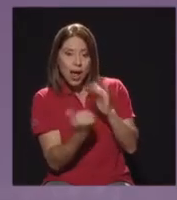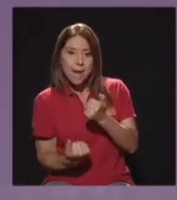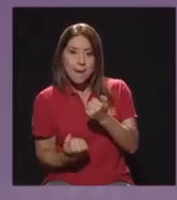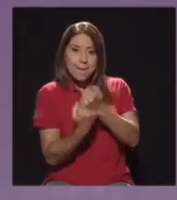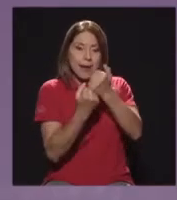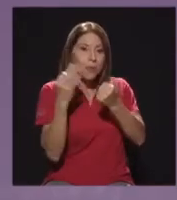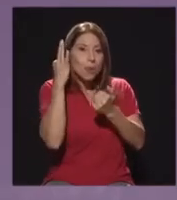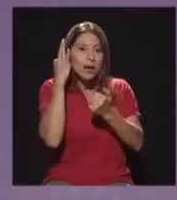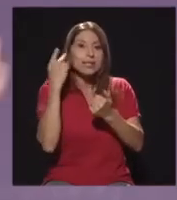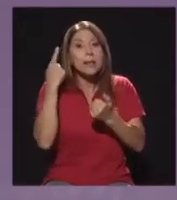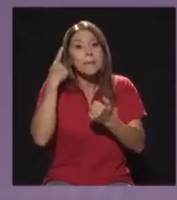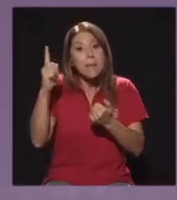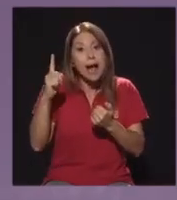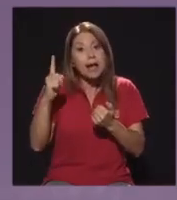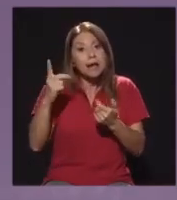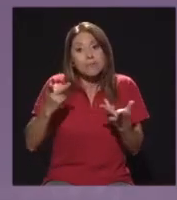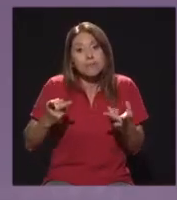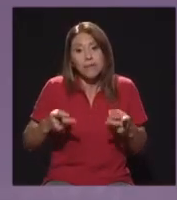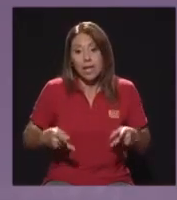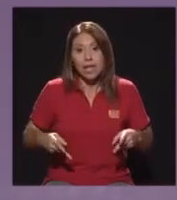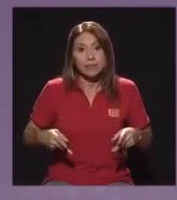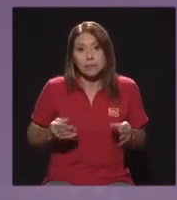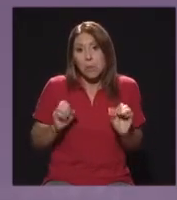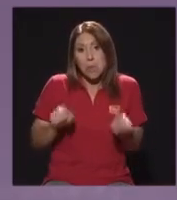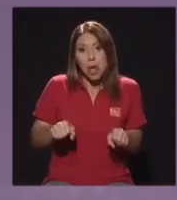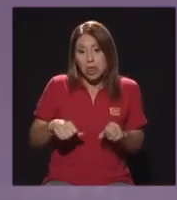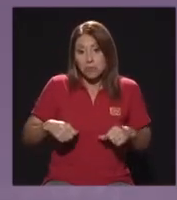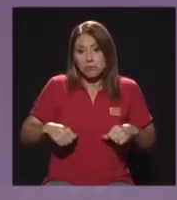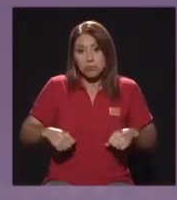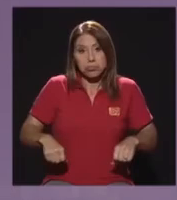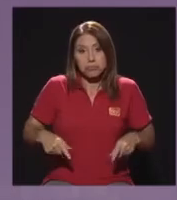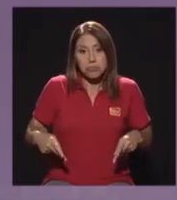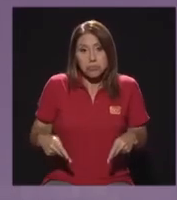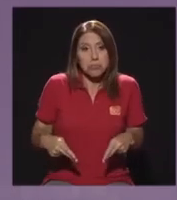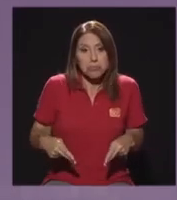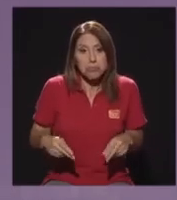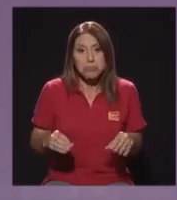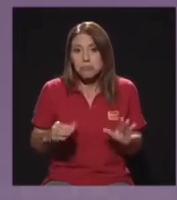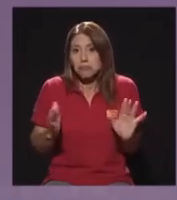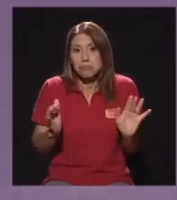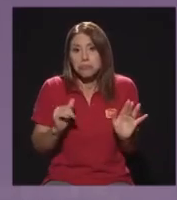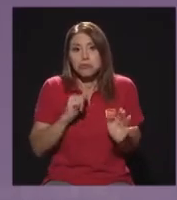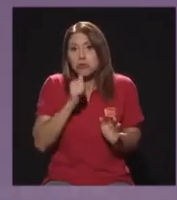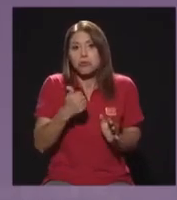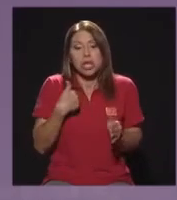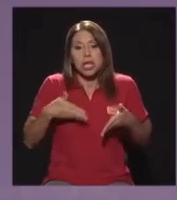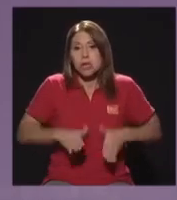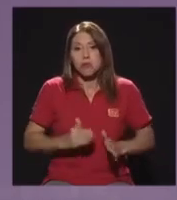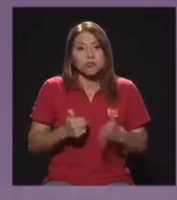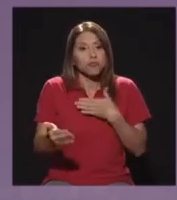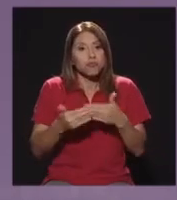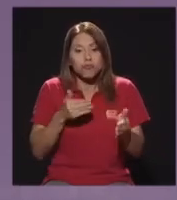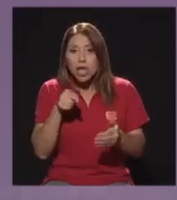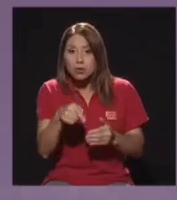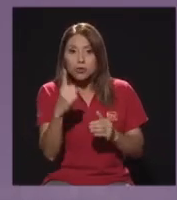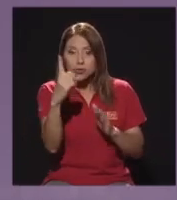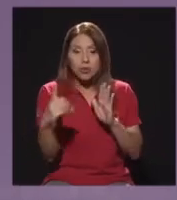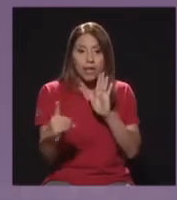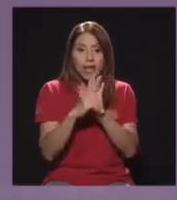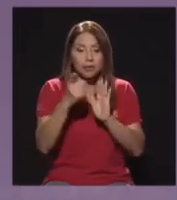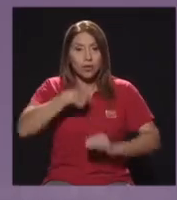inclusive esterilizarse inclusive sin tener ningún hijo verdad y eso es un derecho que hemos ganado las mujeres y